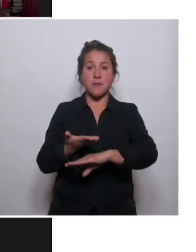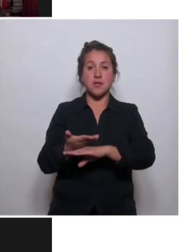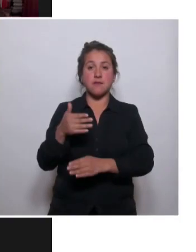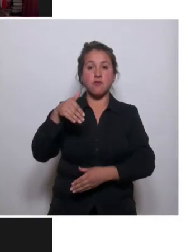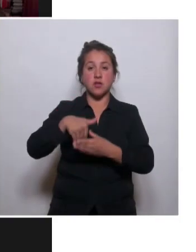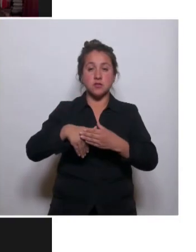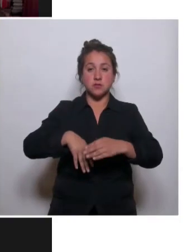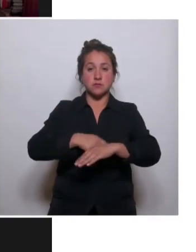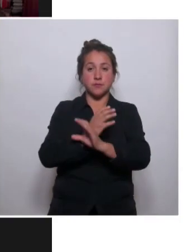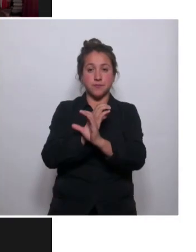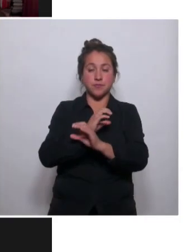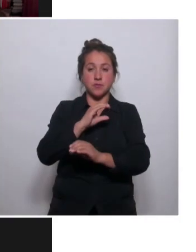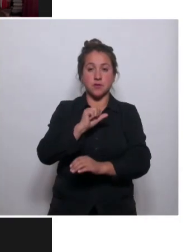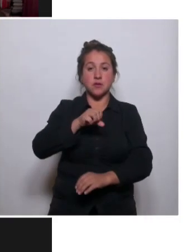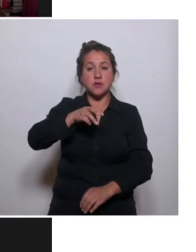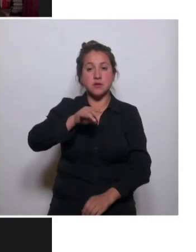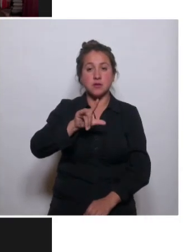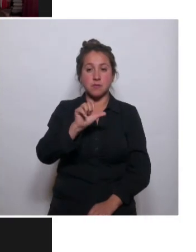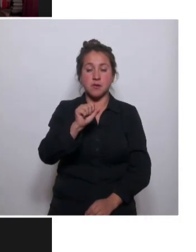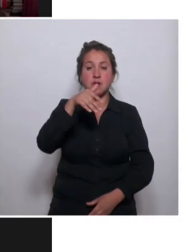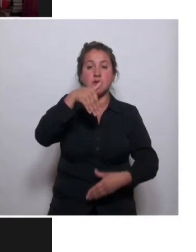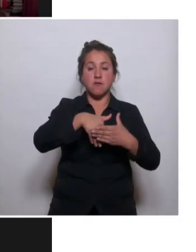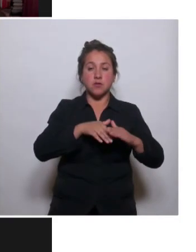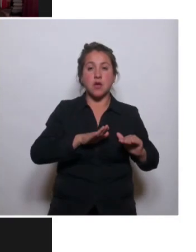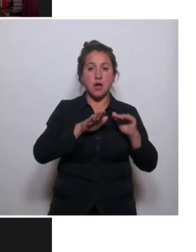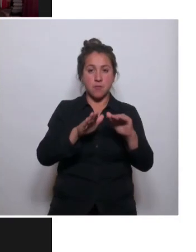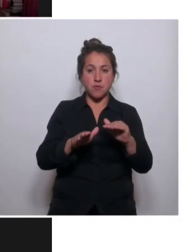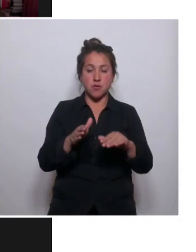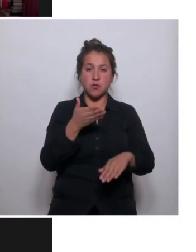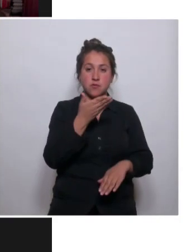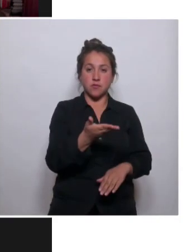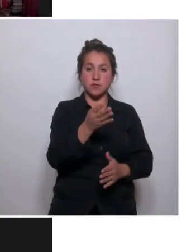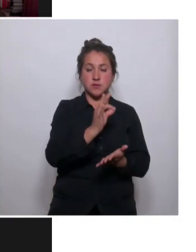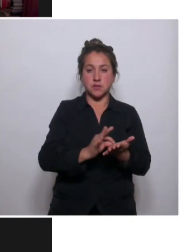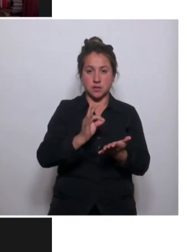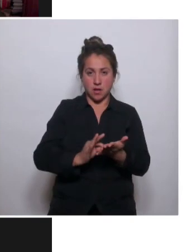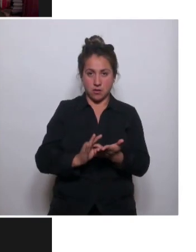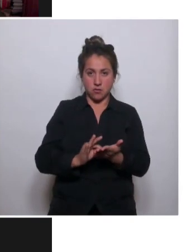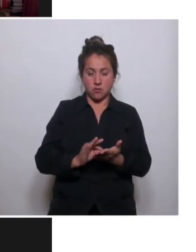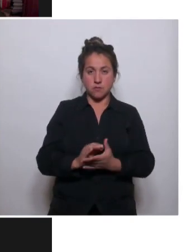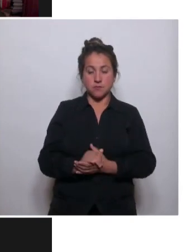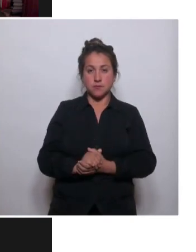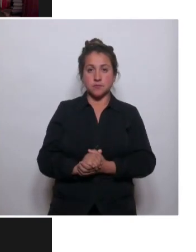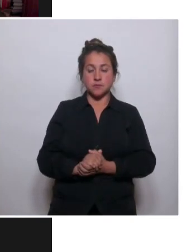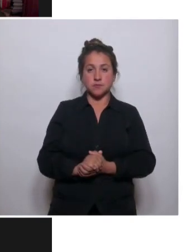vota? Voto a favor, señor secretario.